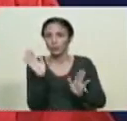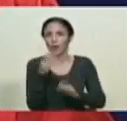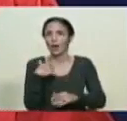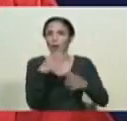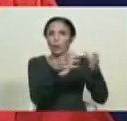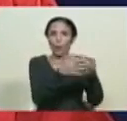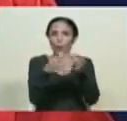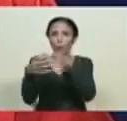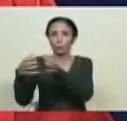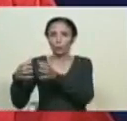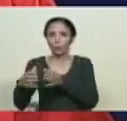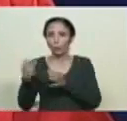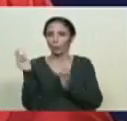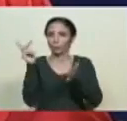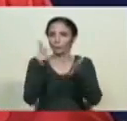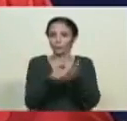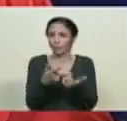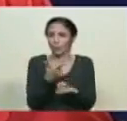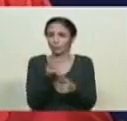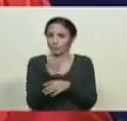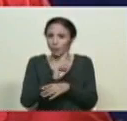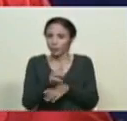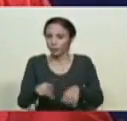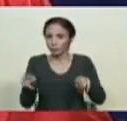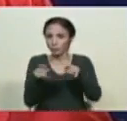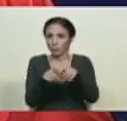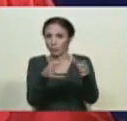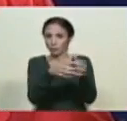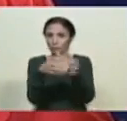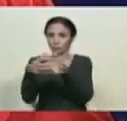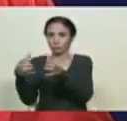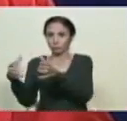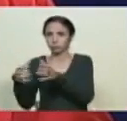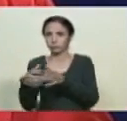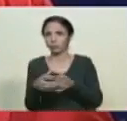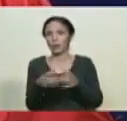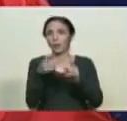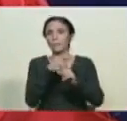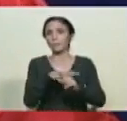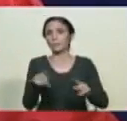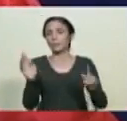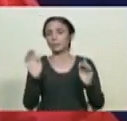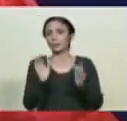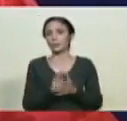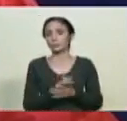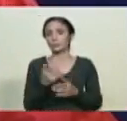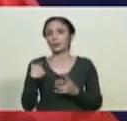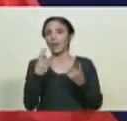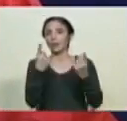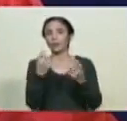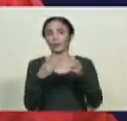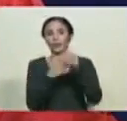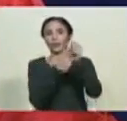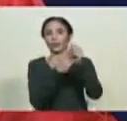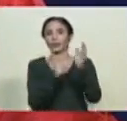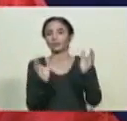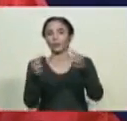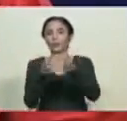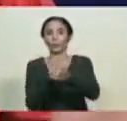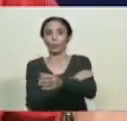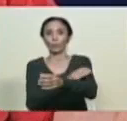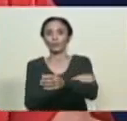partidos de participar activamente en estas elecciones, pero ante la falta de liderazgo en sectores de la